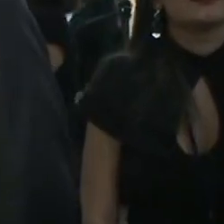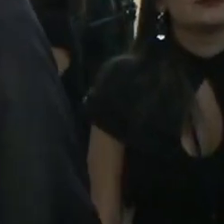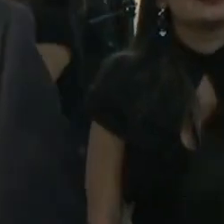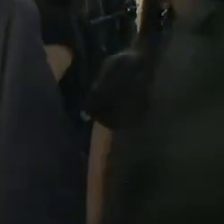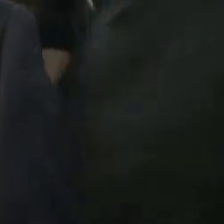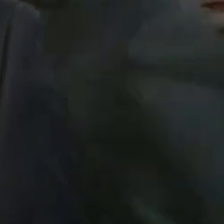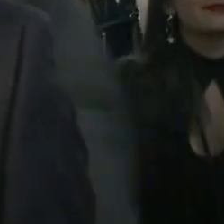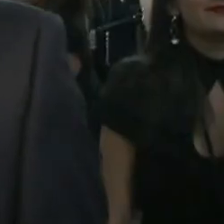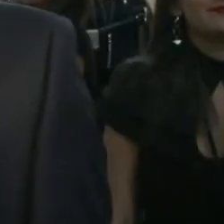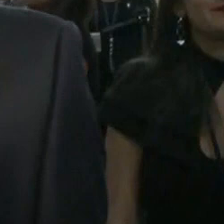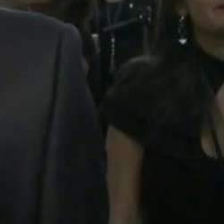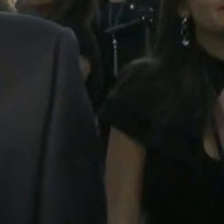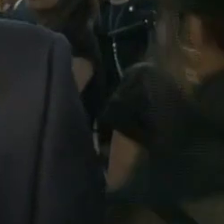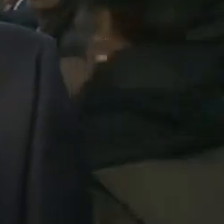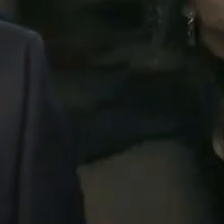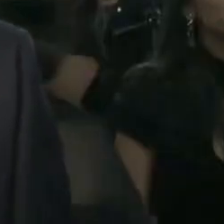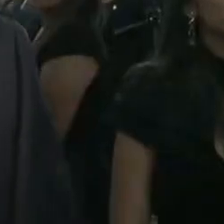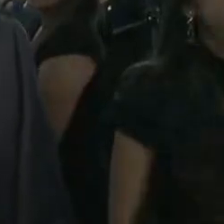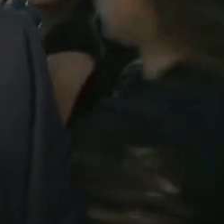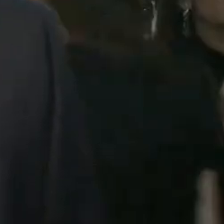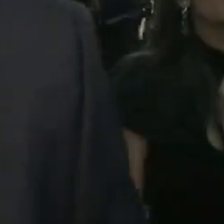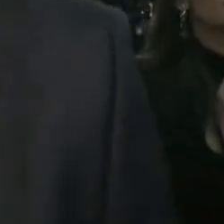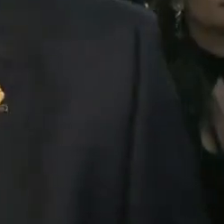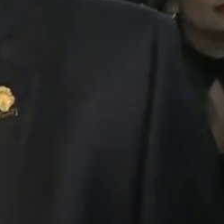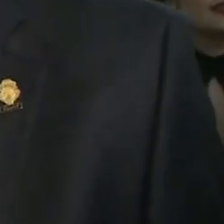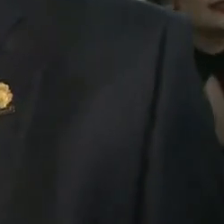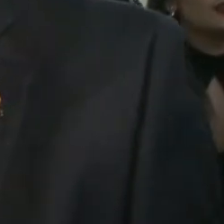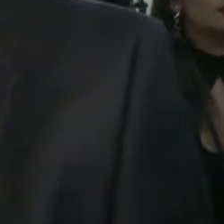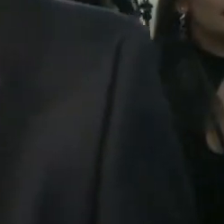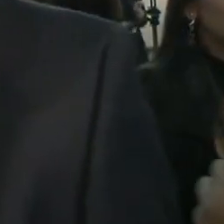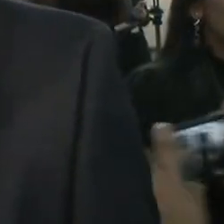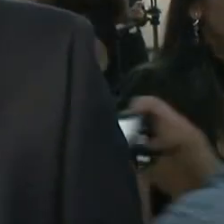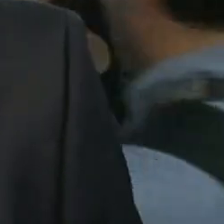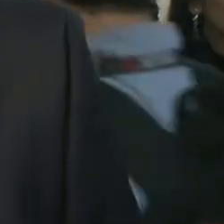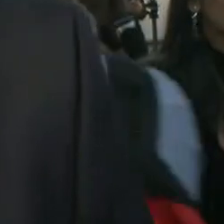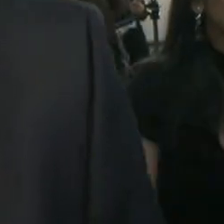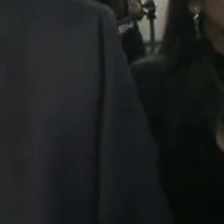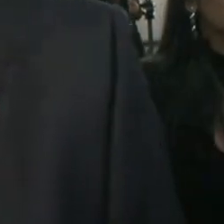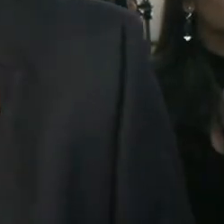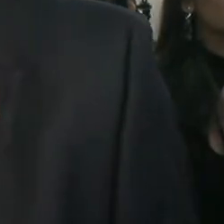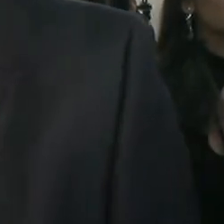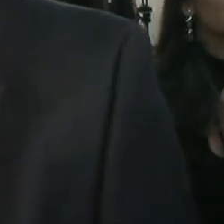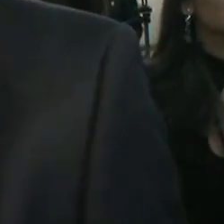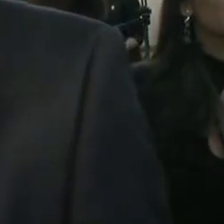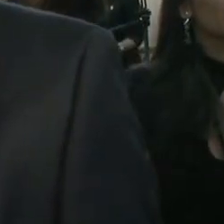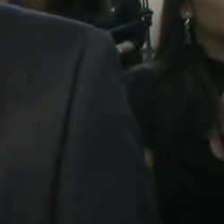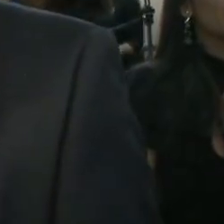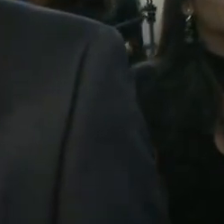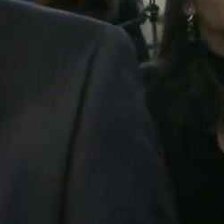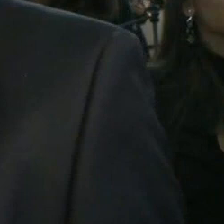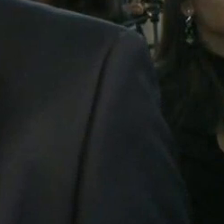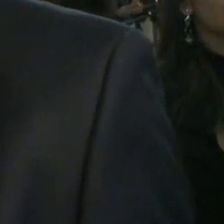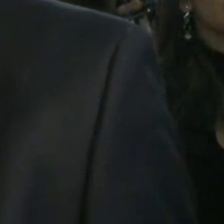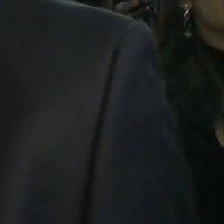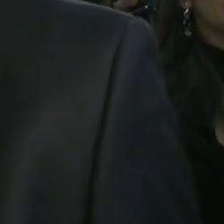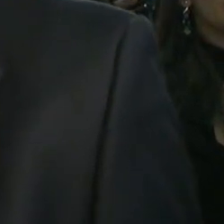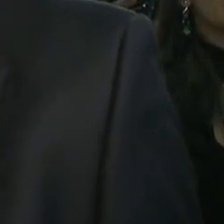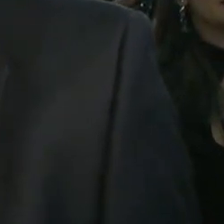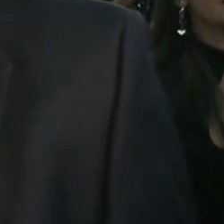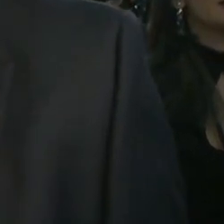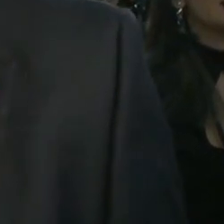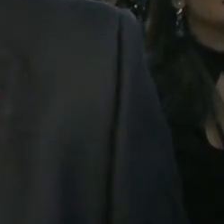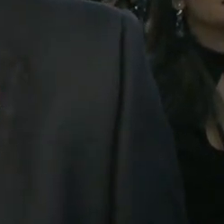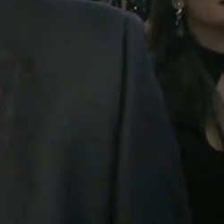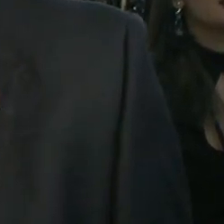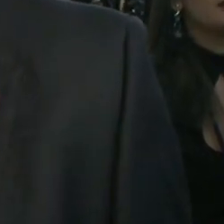ya apoyaron al candidato del PAC. Se oye también el nombre de Zoila Rosa Bolio como candidata a la vicepresidencia ante el desinterés de la Unidad Social Cristiana, y nos